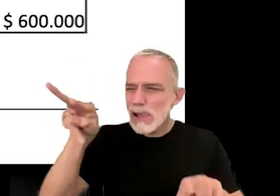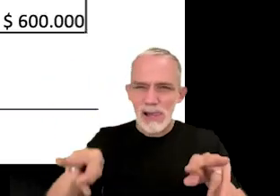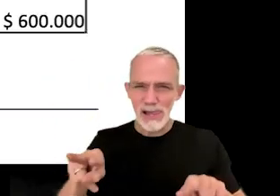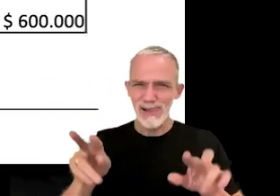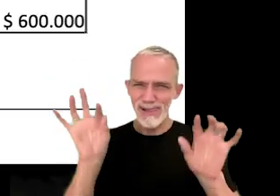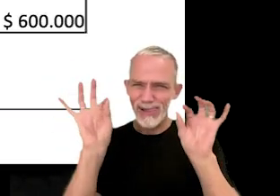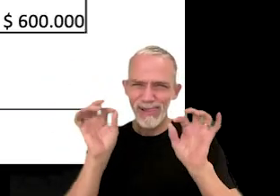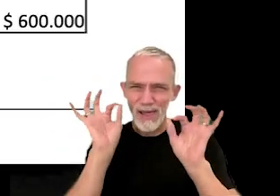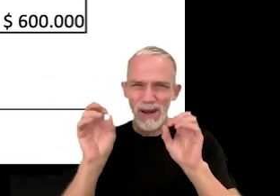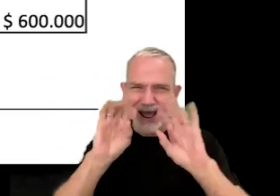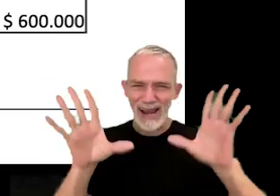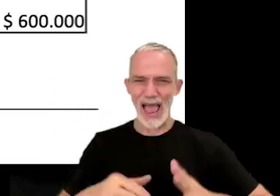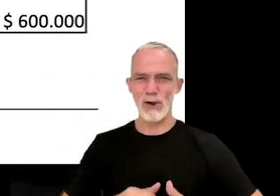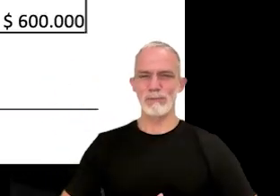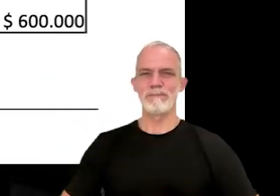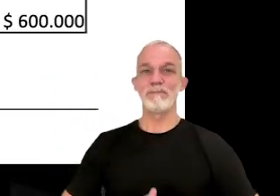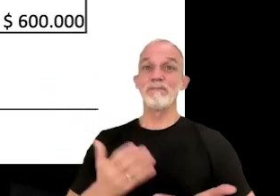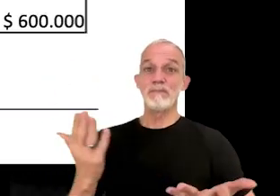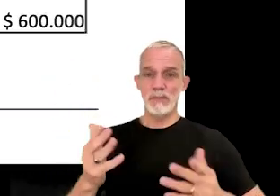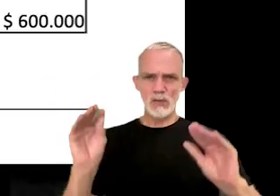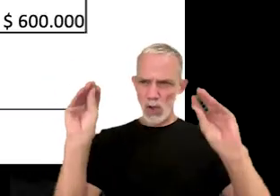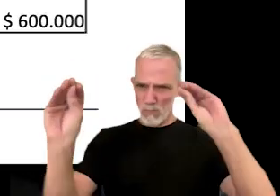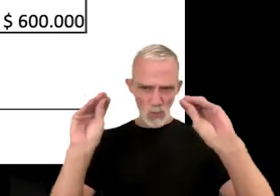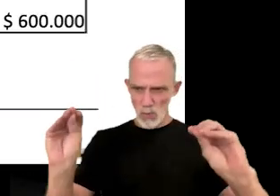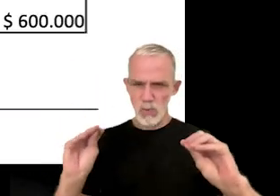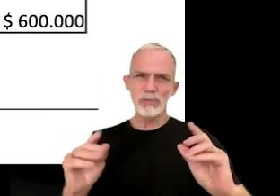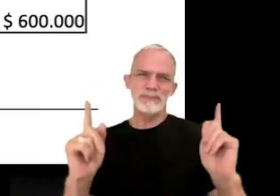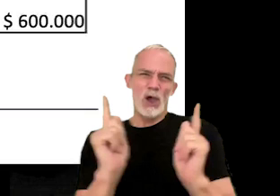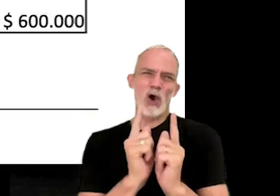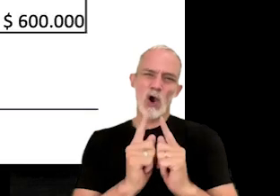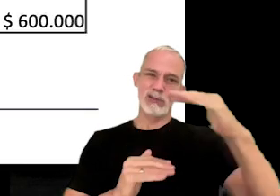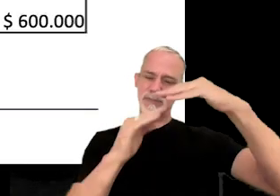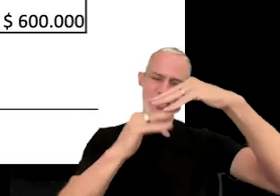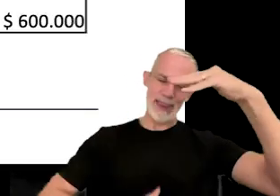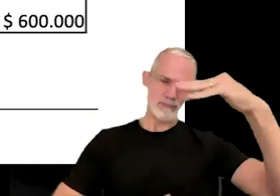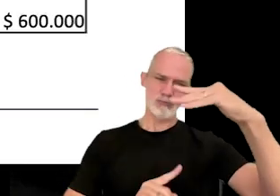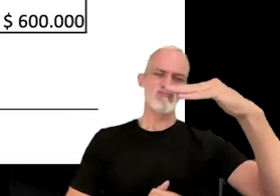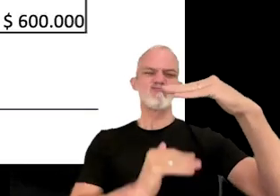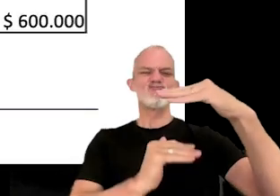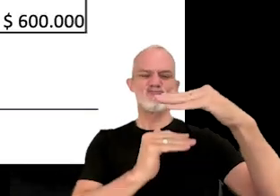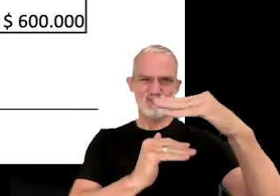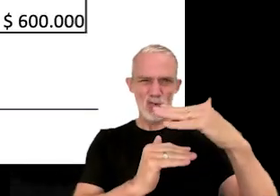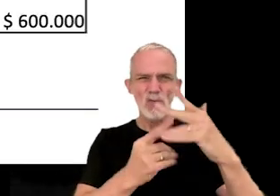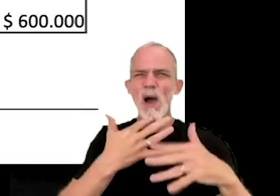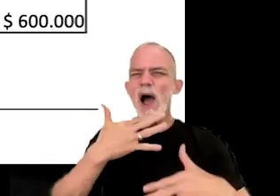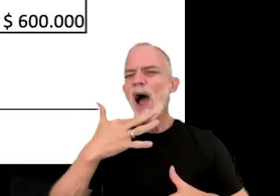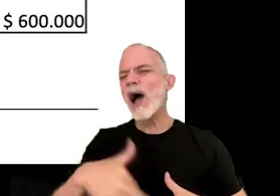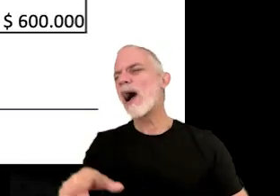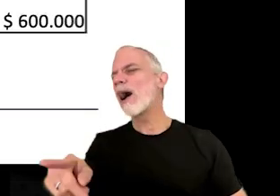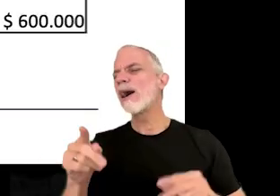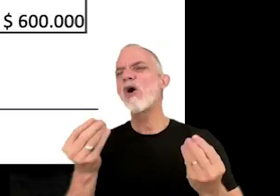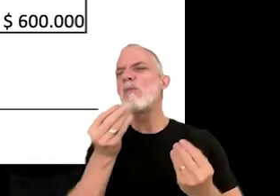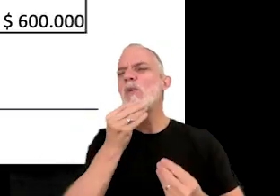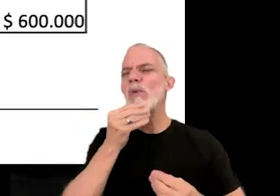detalle. Y la hice bien breve la declaración, justamente para poder llegar a entender de qué estamos hablando. En primer